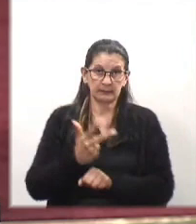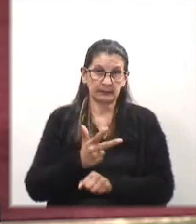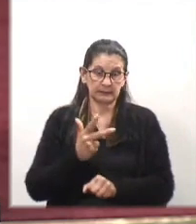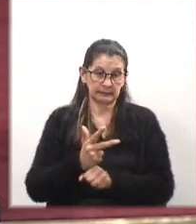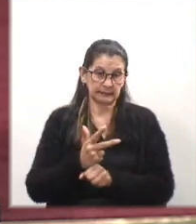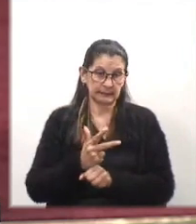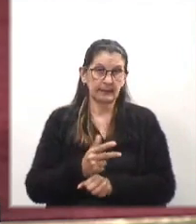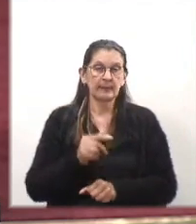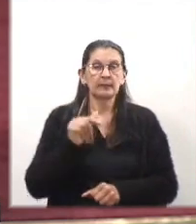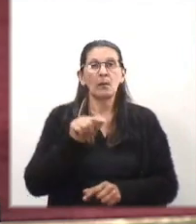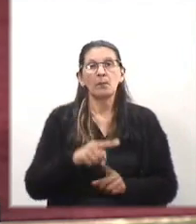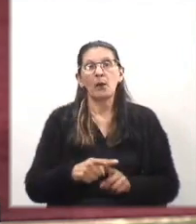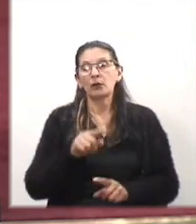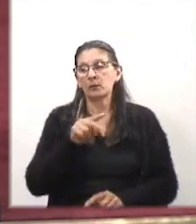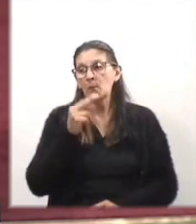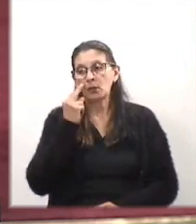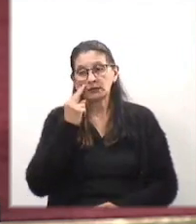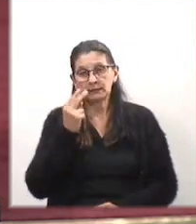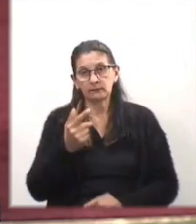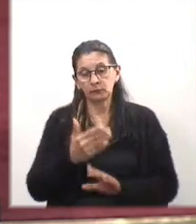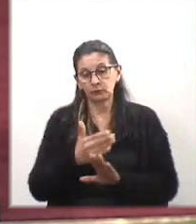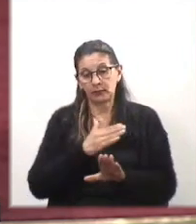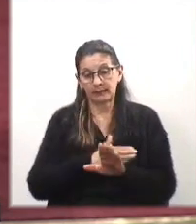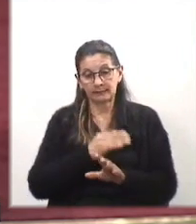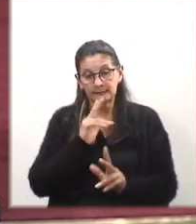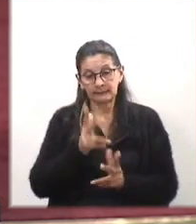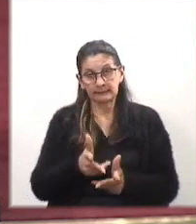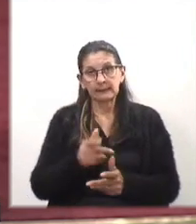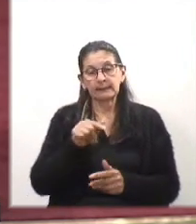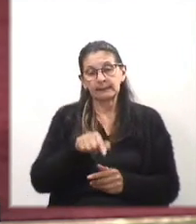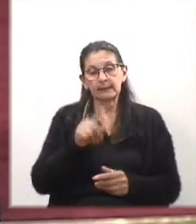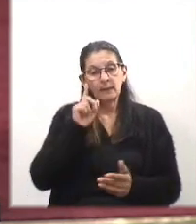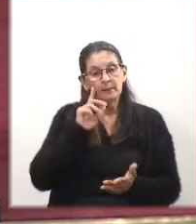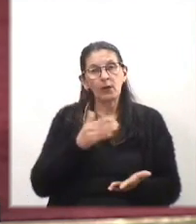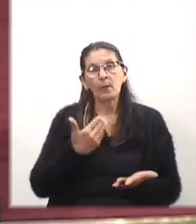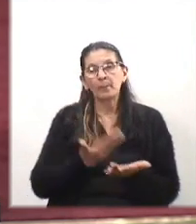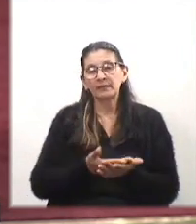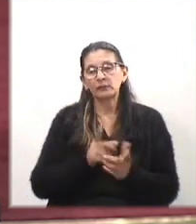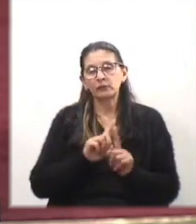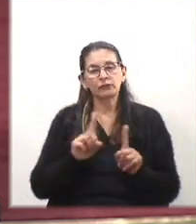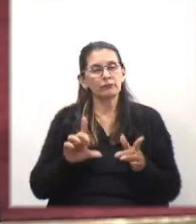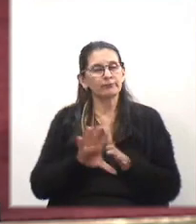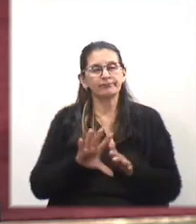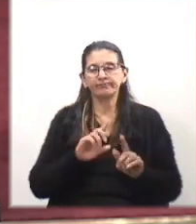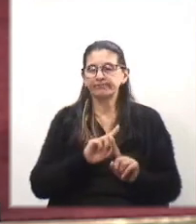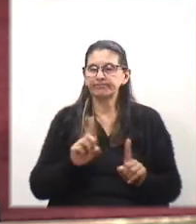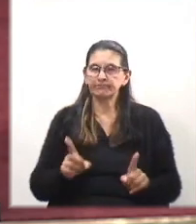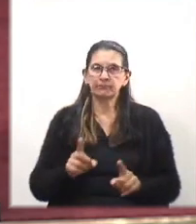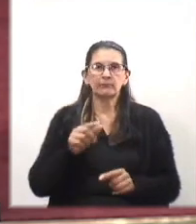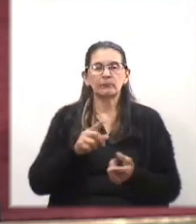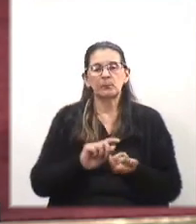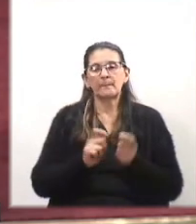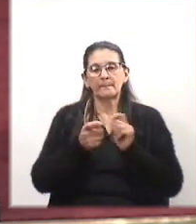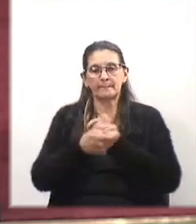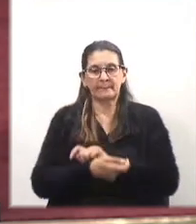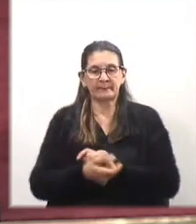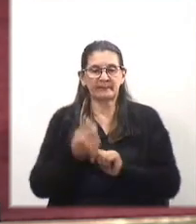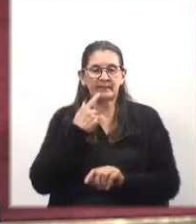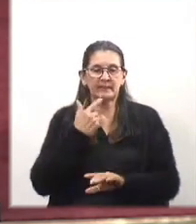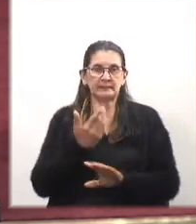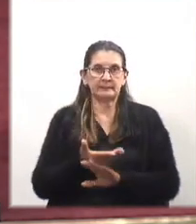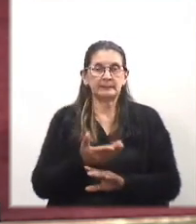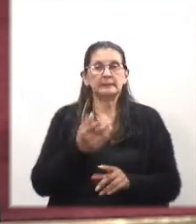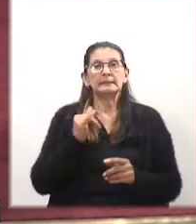de estacionamiento, por razones ya expresadas, entendemos que esta propuesta no contempla el espíritu de las modificaciones